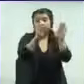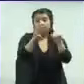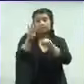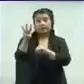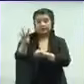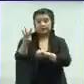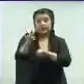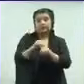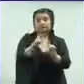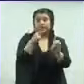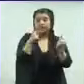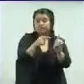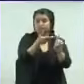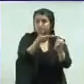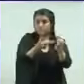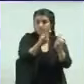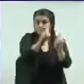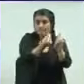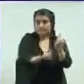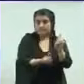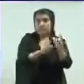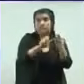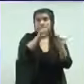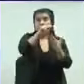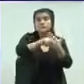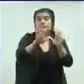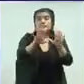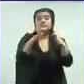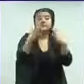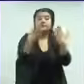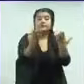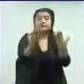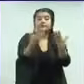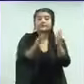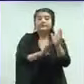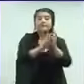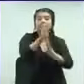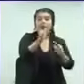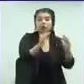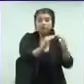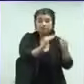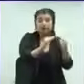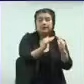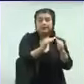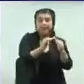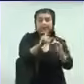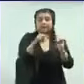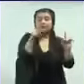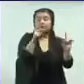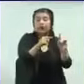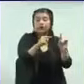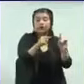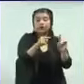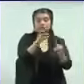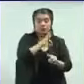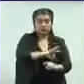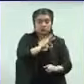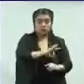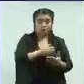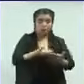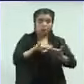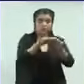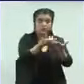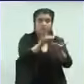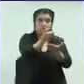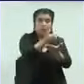747.783.000 que en el programa 19 de desarrollo de vivienda están en la inversión social, que se